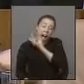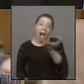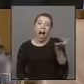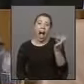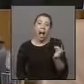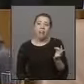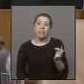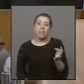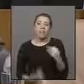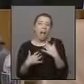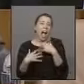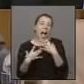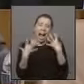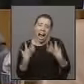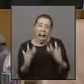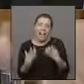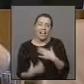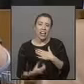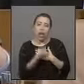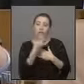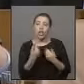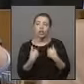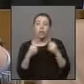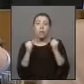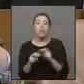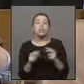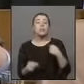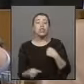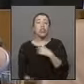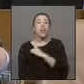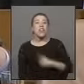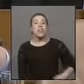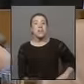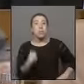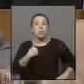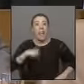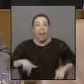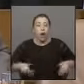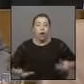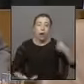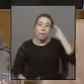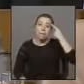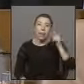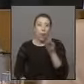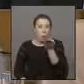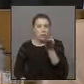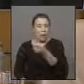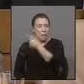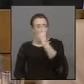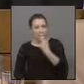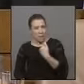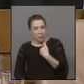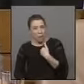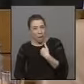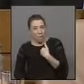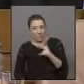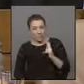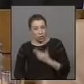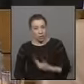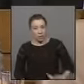con muchas ganas. Yo puedo hacerlo porque soy diputado hoy día. Pero si usted me pregunta, señor presidente,